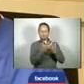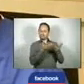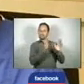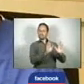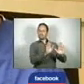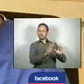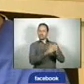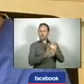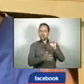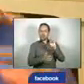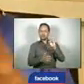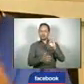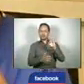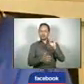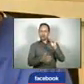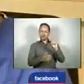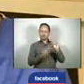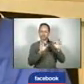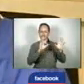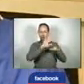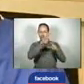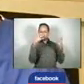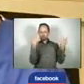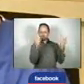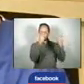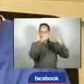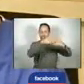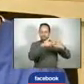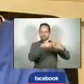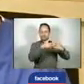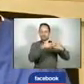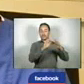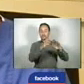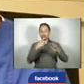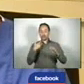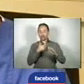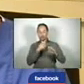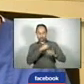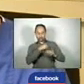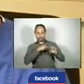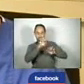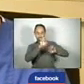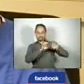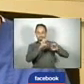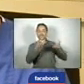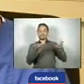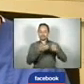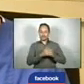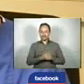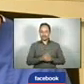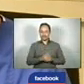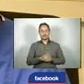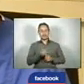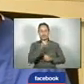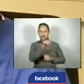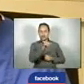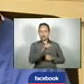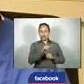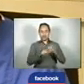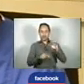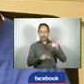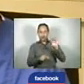variante Omicron ha juntado todas. Desde el punto de vista clínico, lo que vemos es que la capacidad del virus de